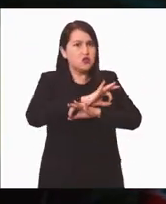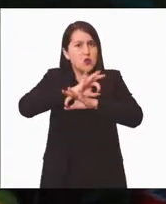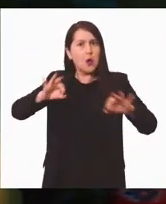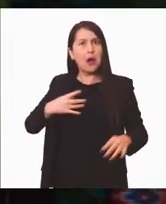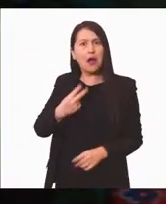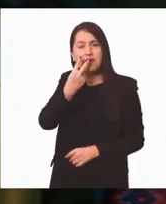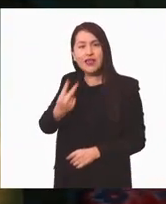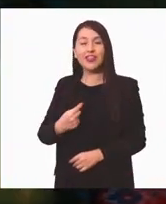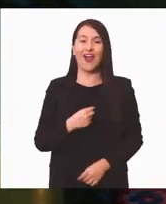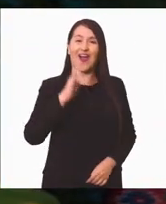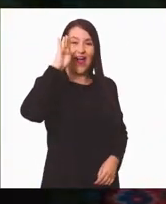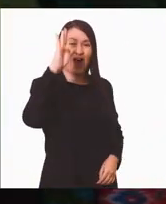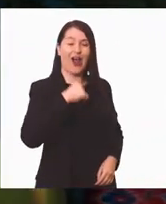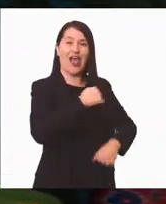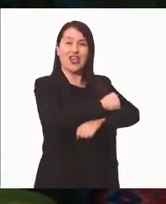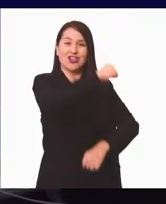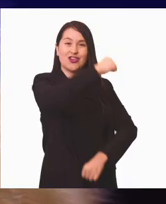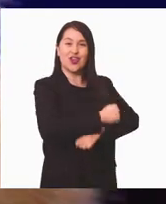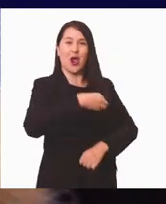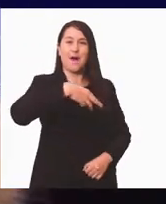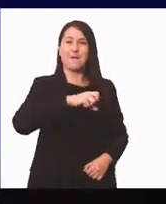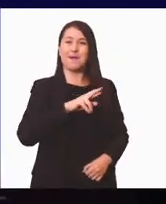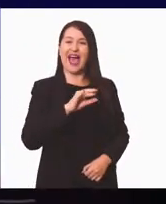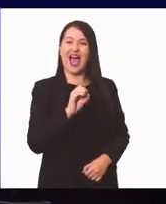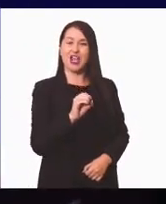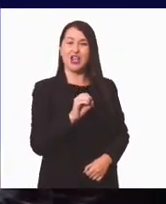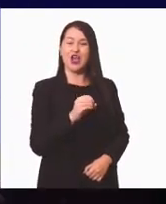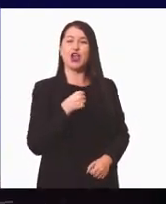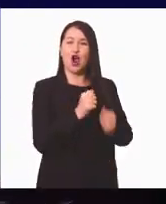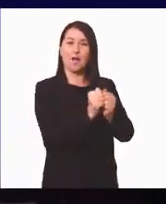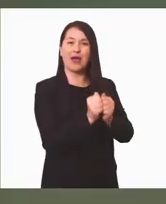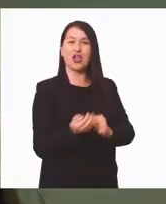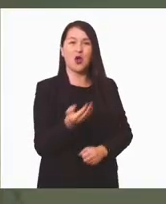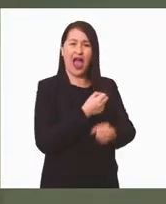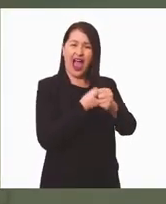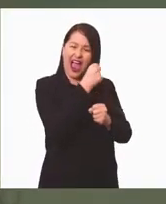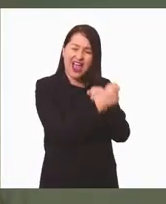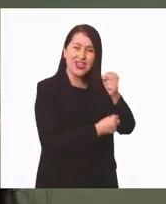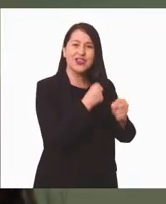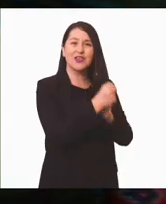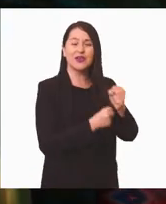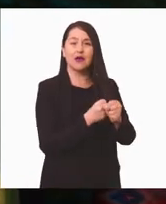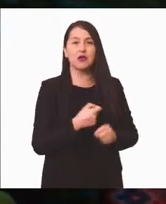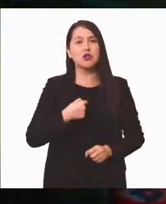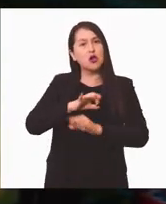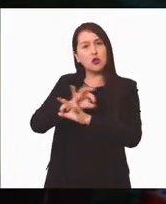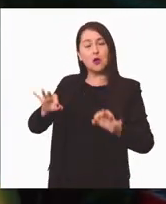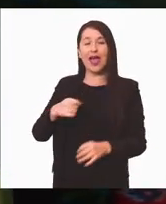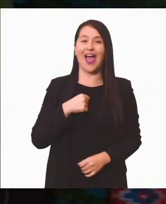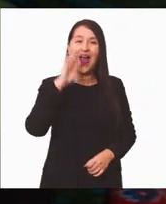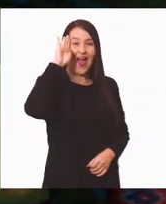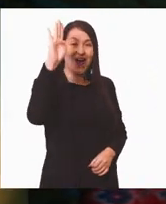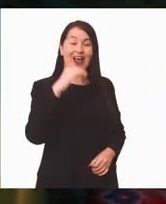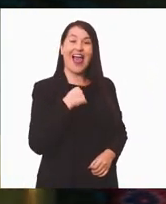soy Mario y soy su compañero hace años. ¡Oh! ¡Un basurero que habla! Jamás había visto algo así en mi vida. Hola, soy